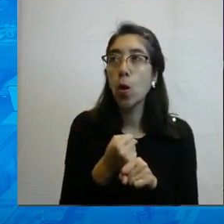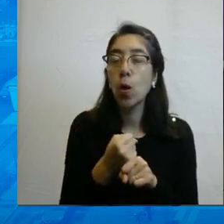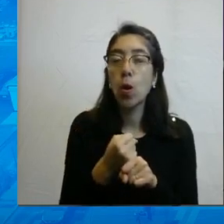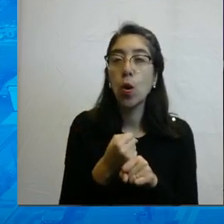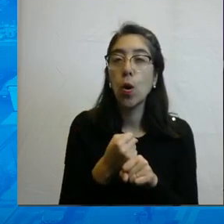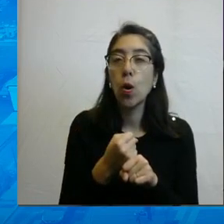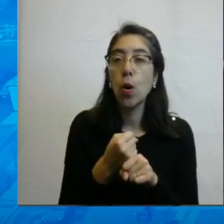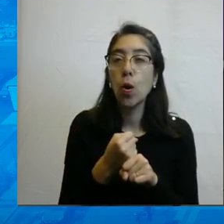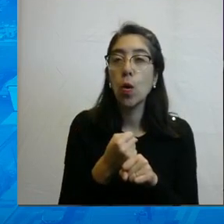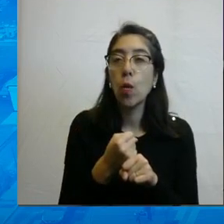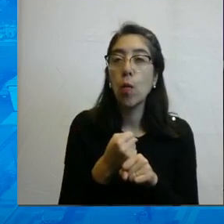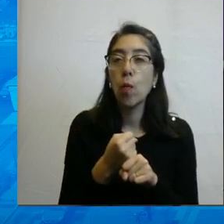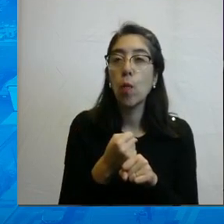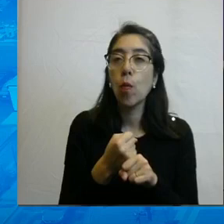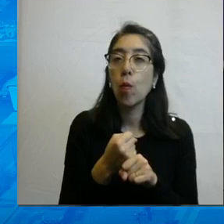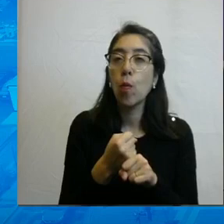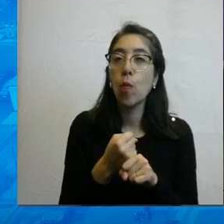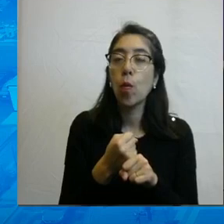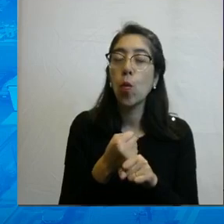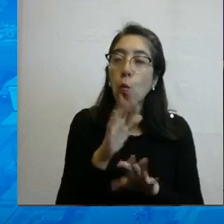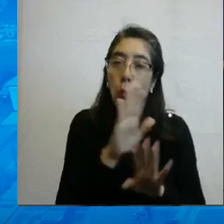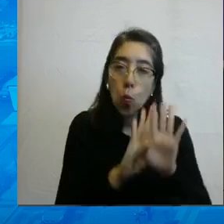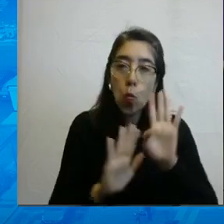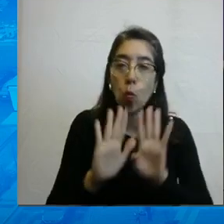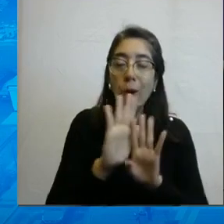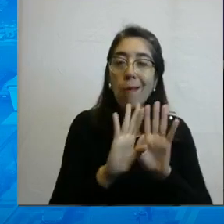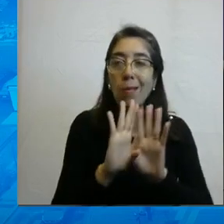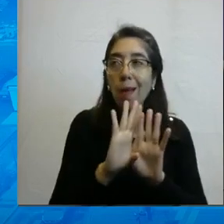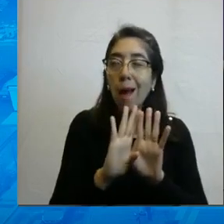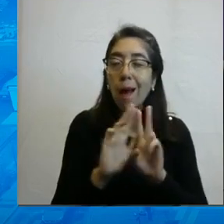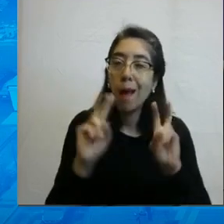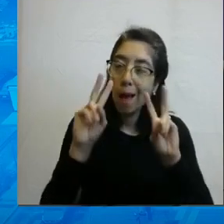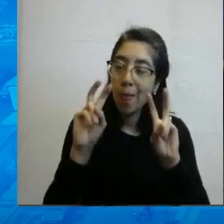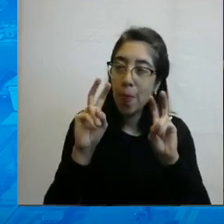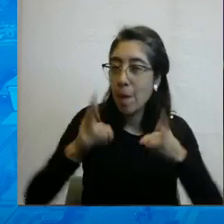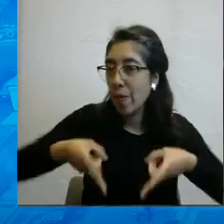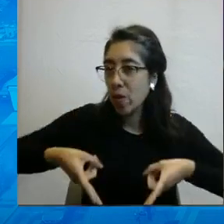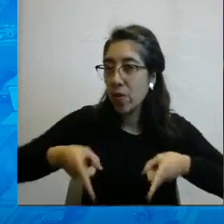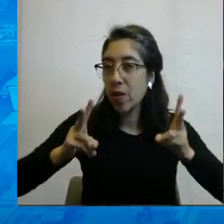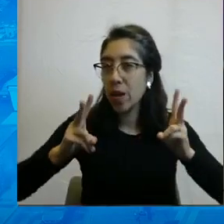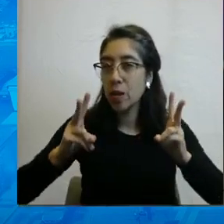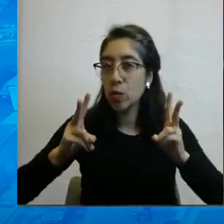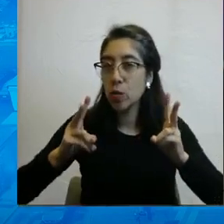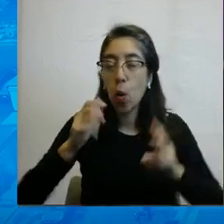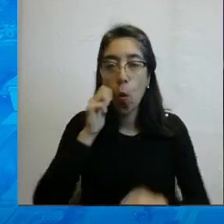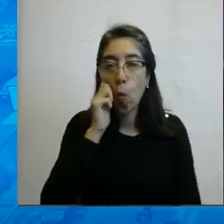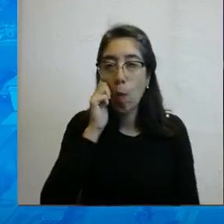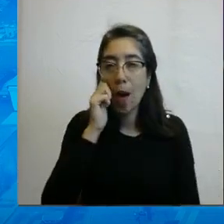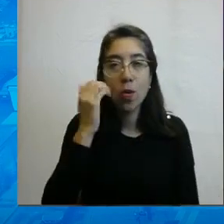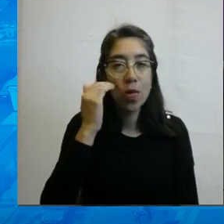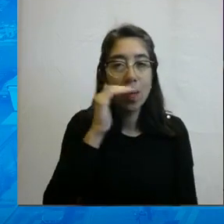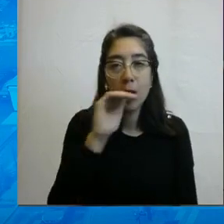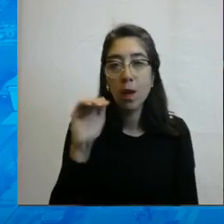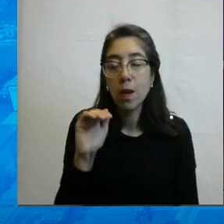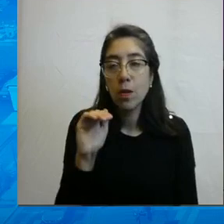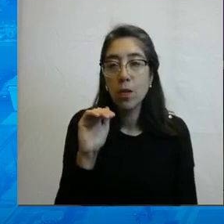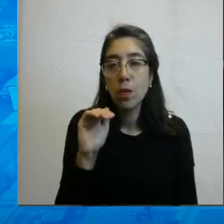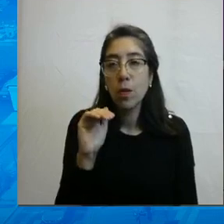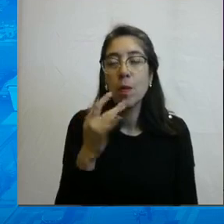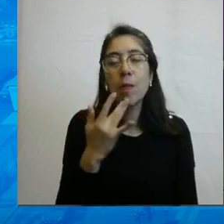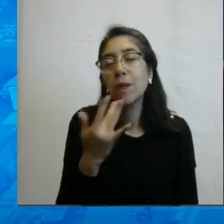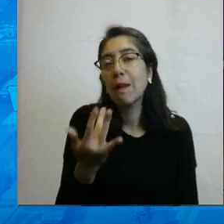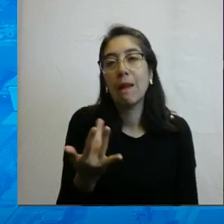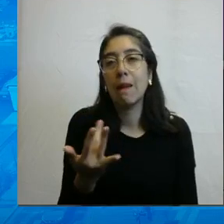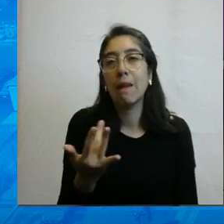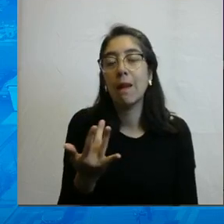mantener la idea de los derechos humanos del niño, sobre todo porque en nuestra población, a